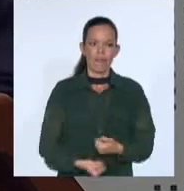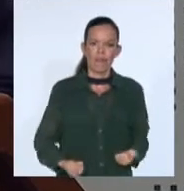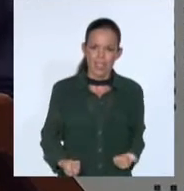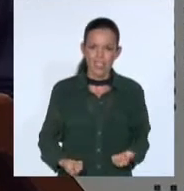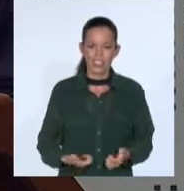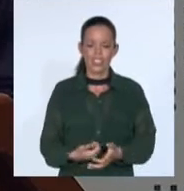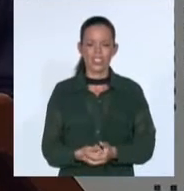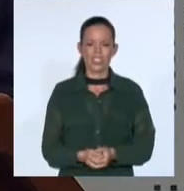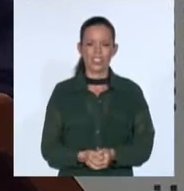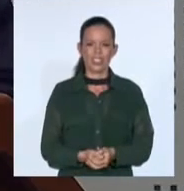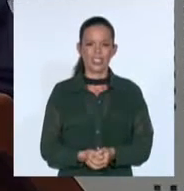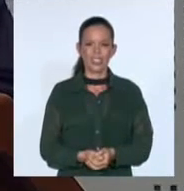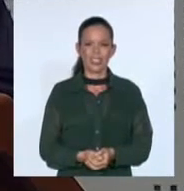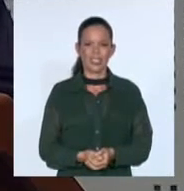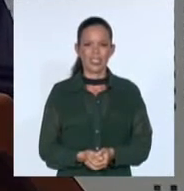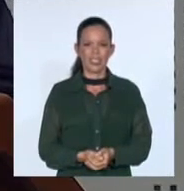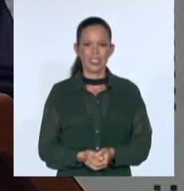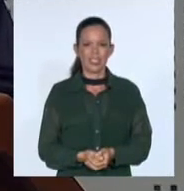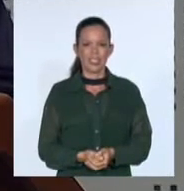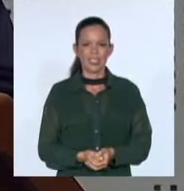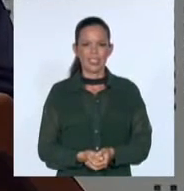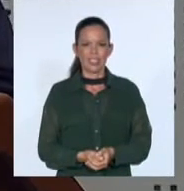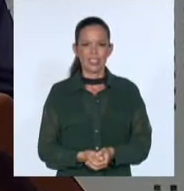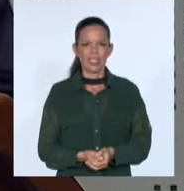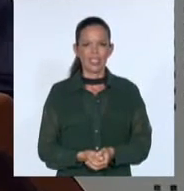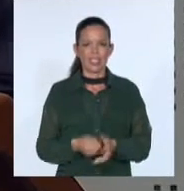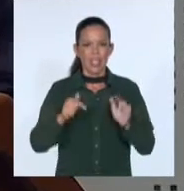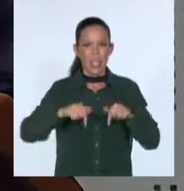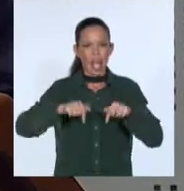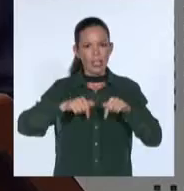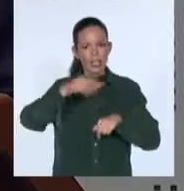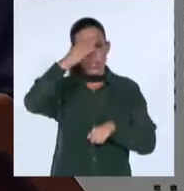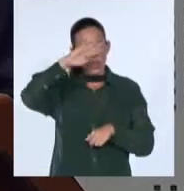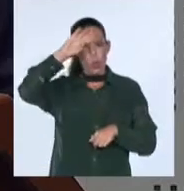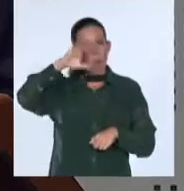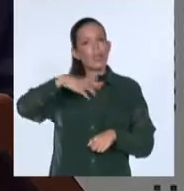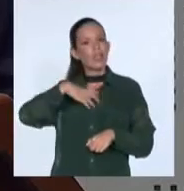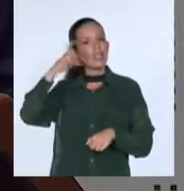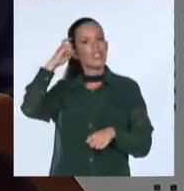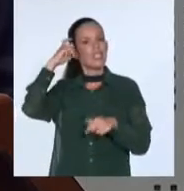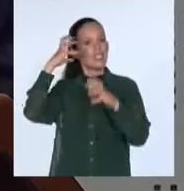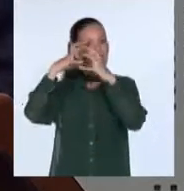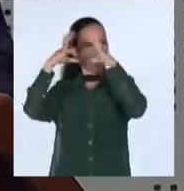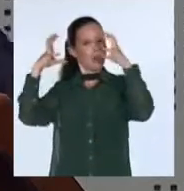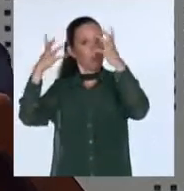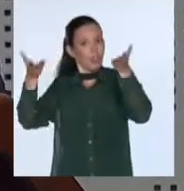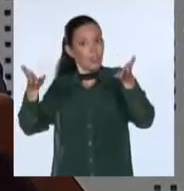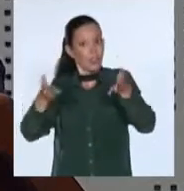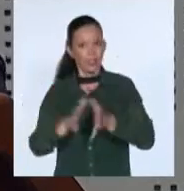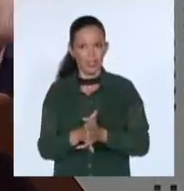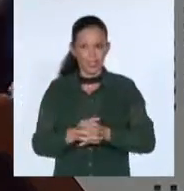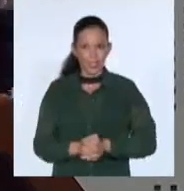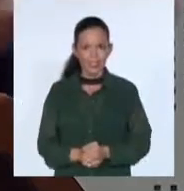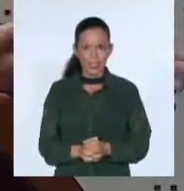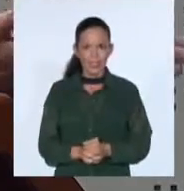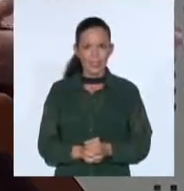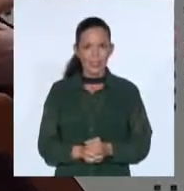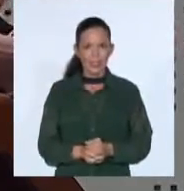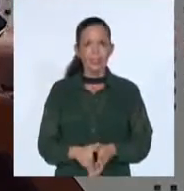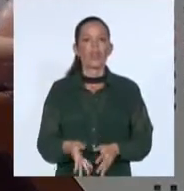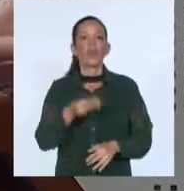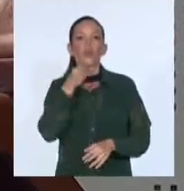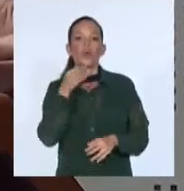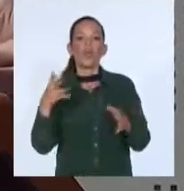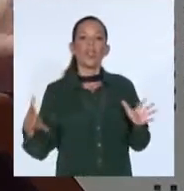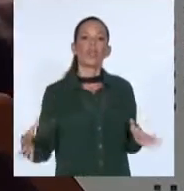¿No hay científicos y técnicos en Cuba? Por supuesto que los hay. ¿No podríamos unir a los